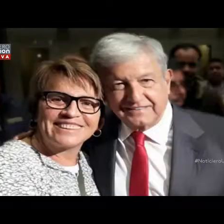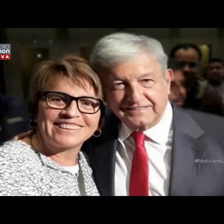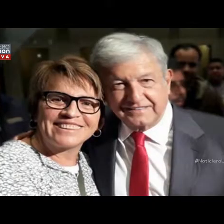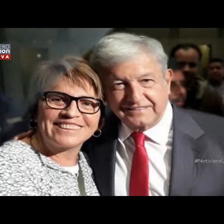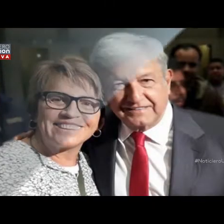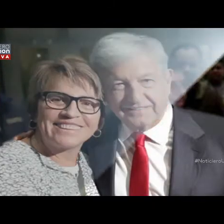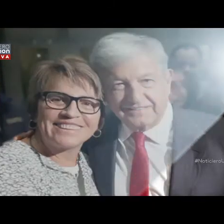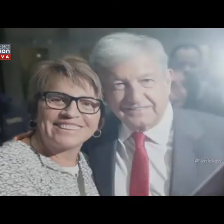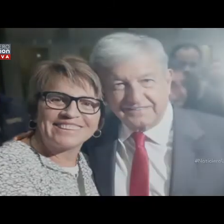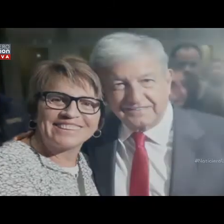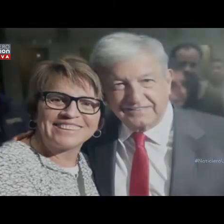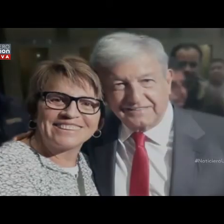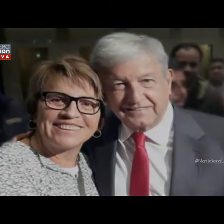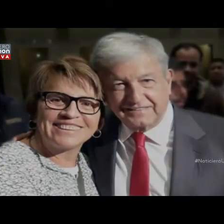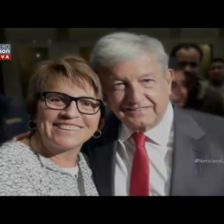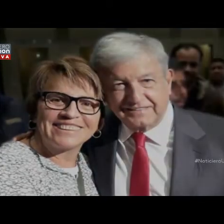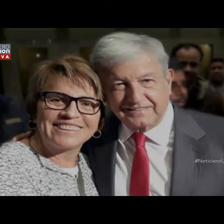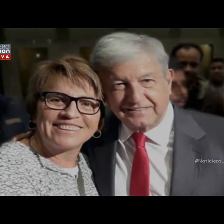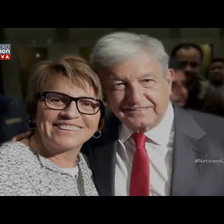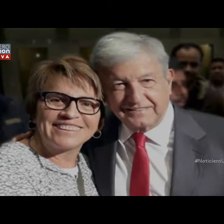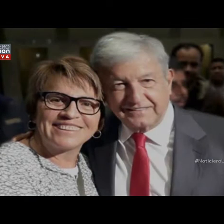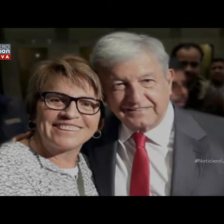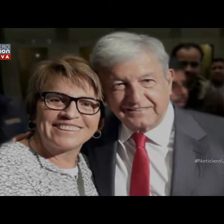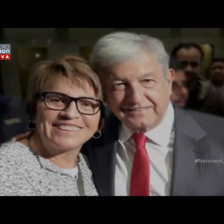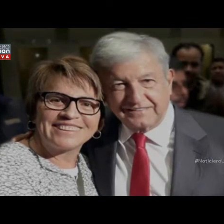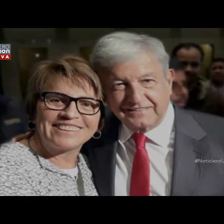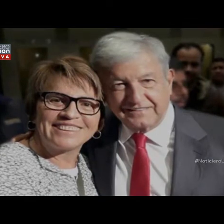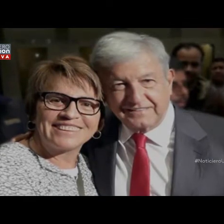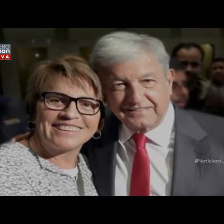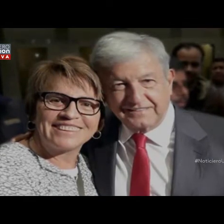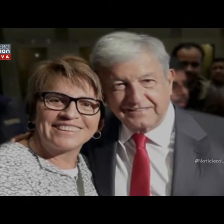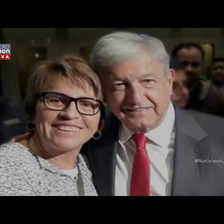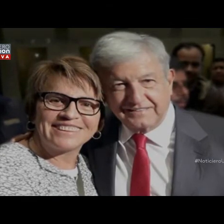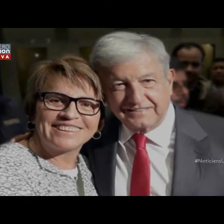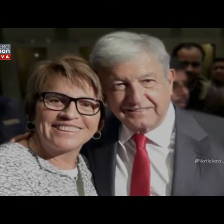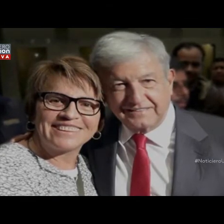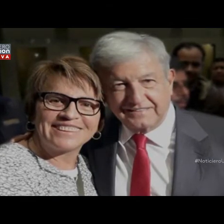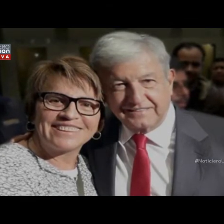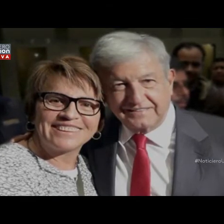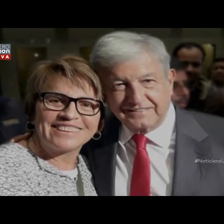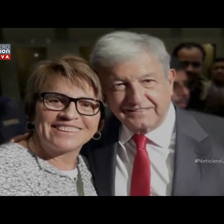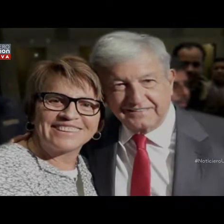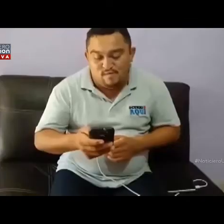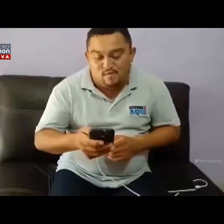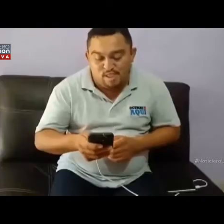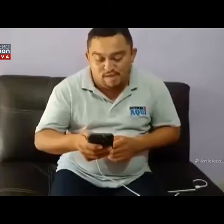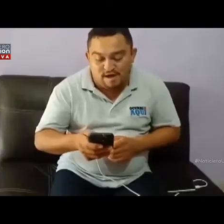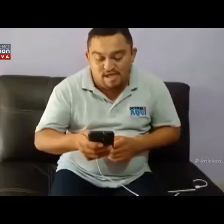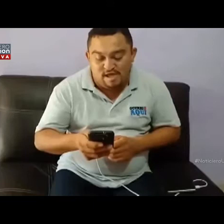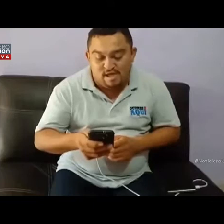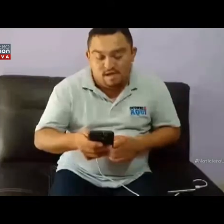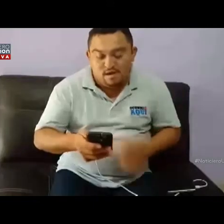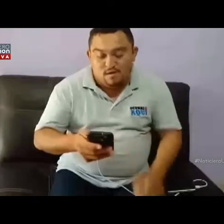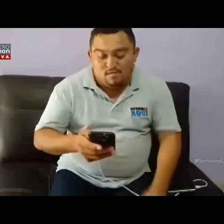de este municipio, quien pospuso a último minuto una entrevista que había pactado con Univisión sobre dichas acusaciones. Fuimos víctimas